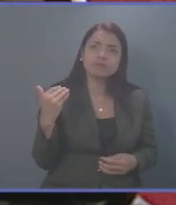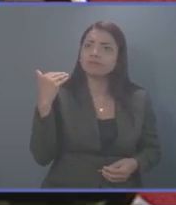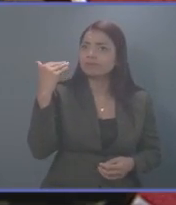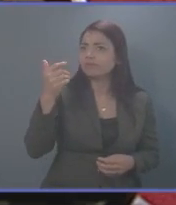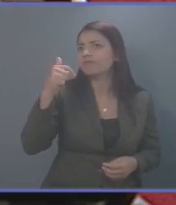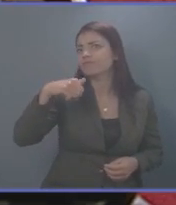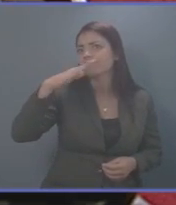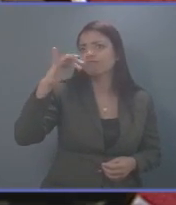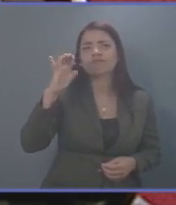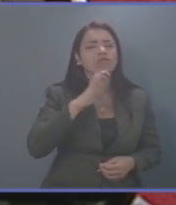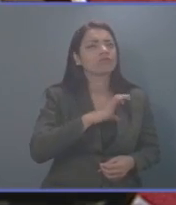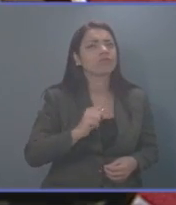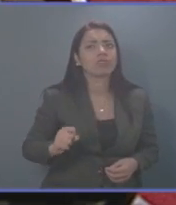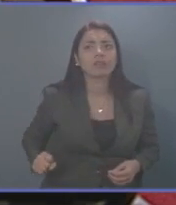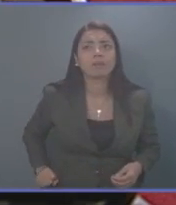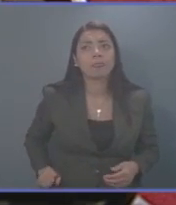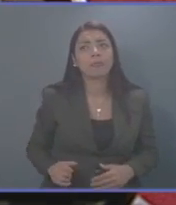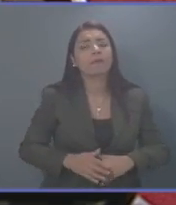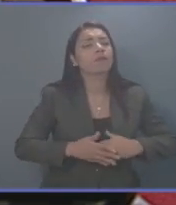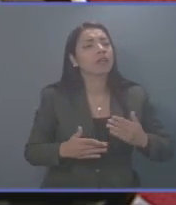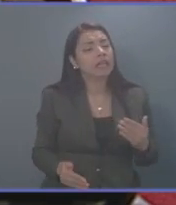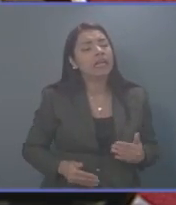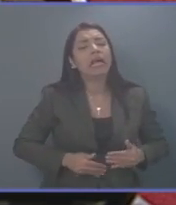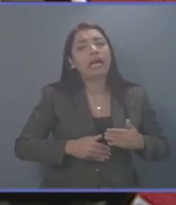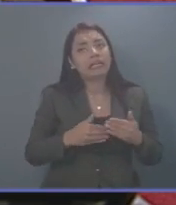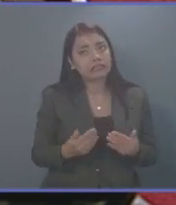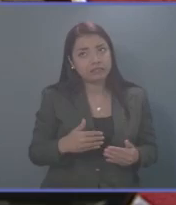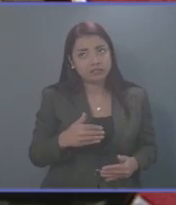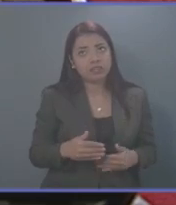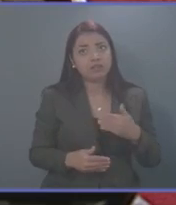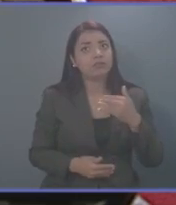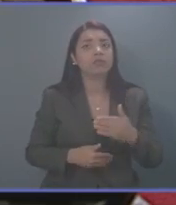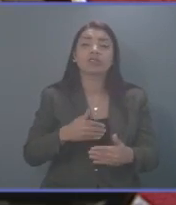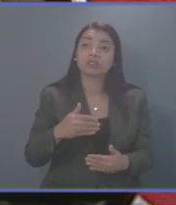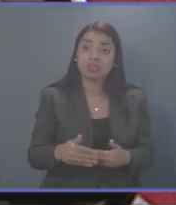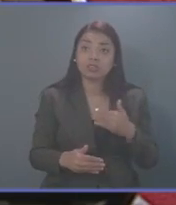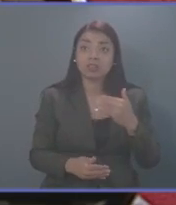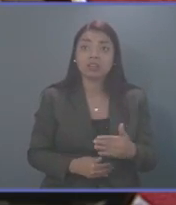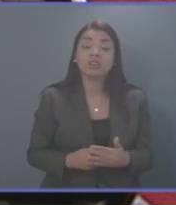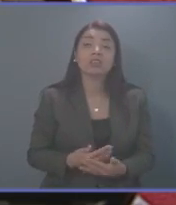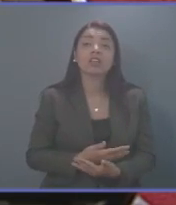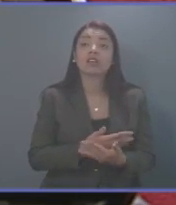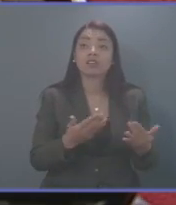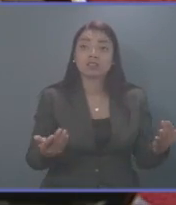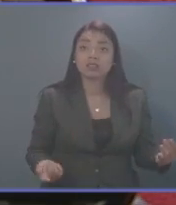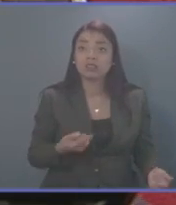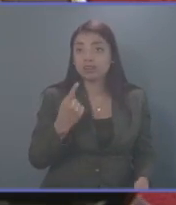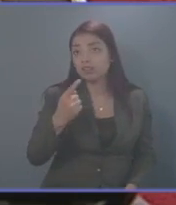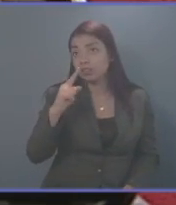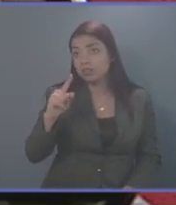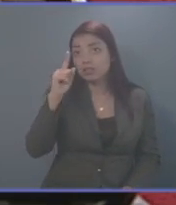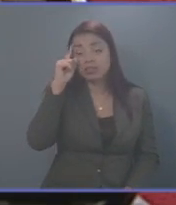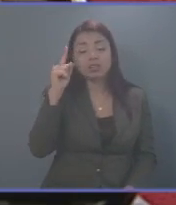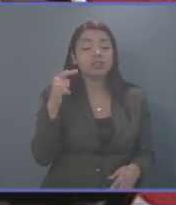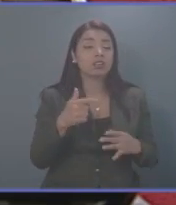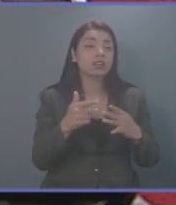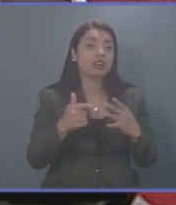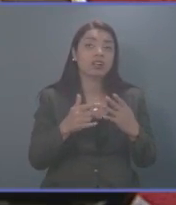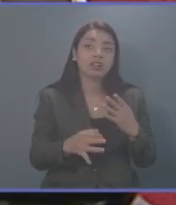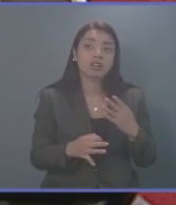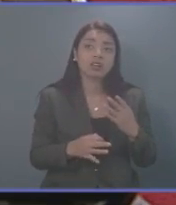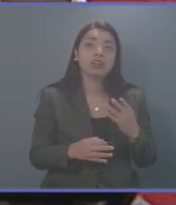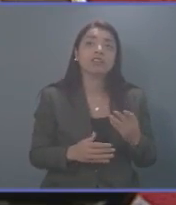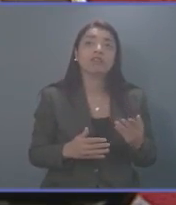República de El Salvador y debería de ser el producto que naturalmente derive de los que tienen iniciativa de ley que recibieron